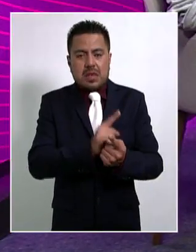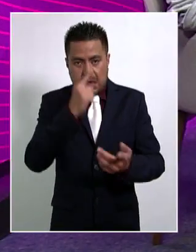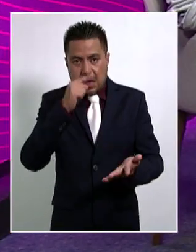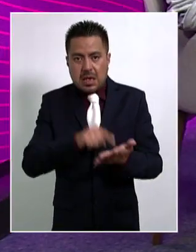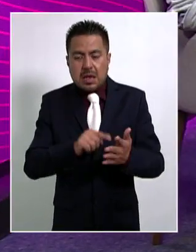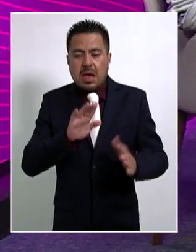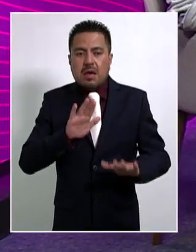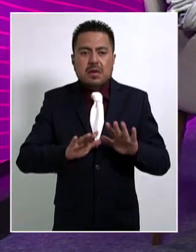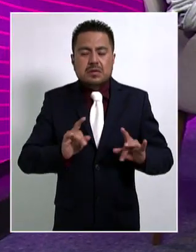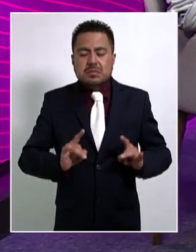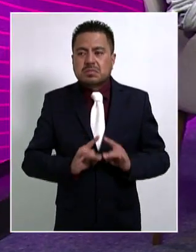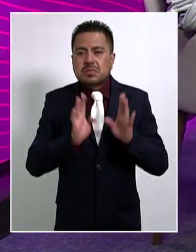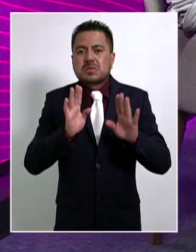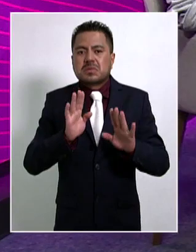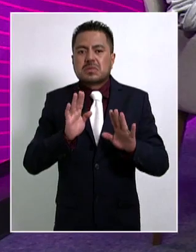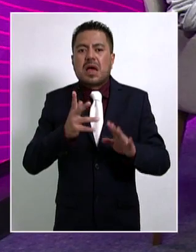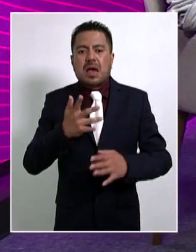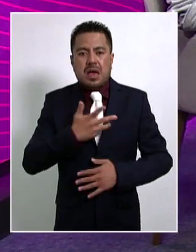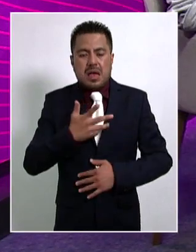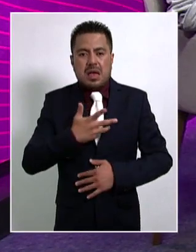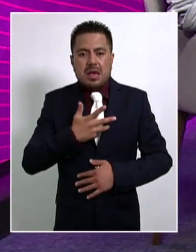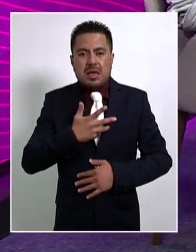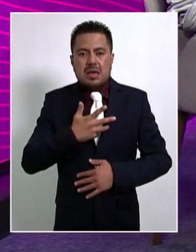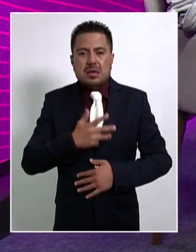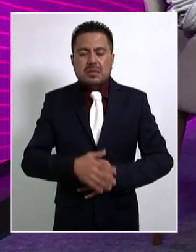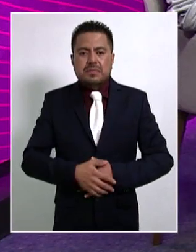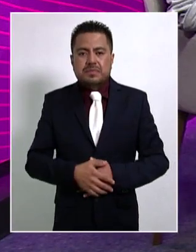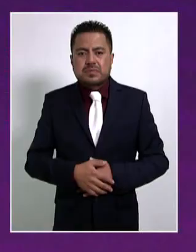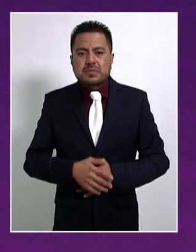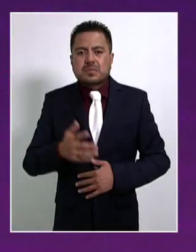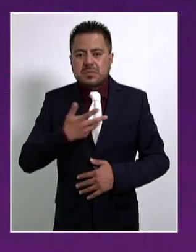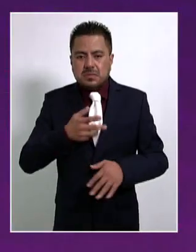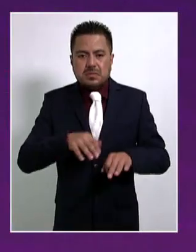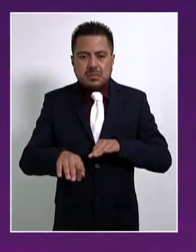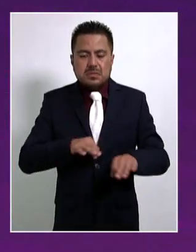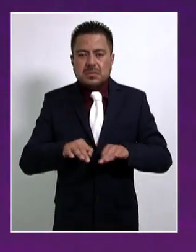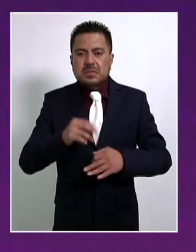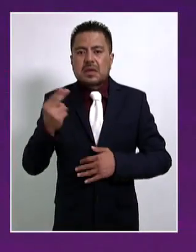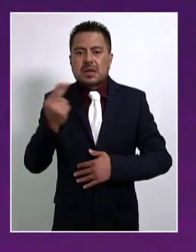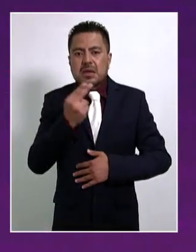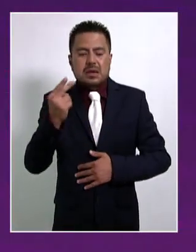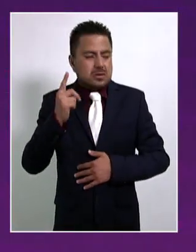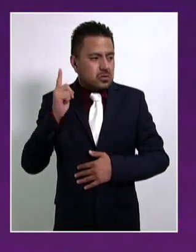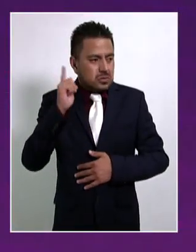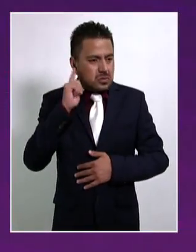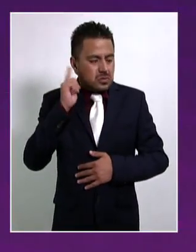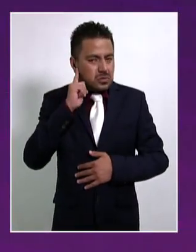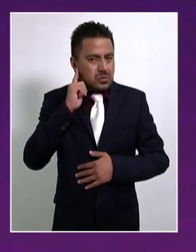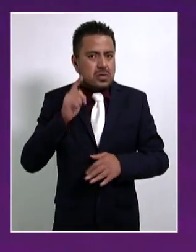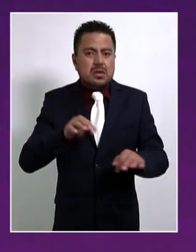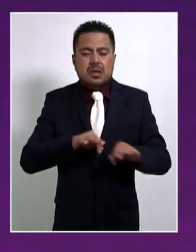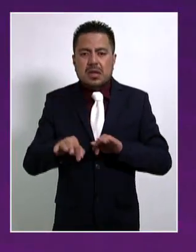que de pronto hay como un trabajo que necesita ser escuchado, un trabajo que necesita ser